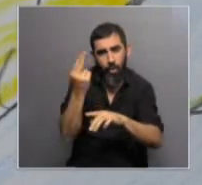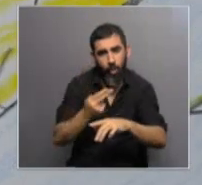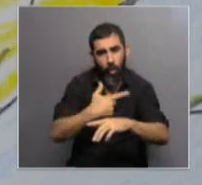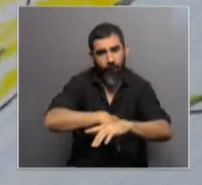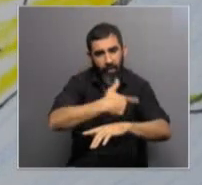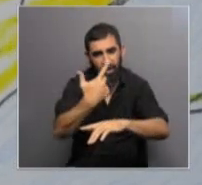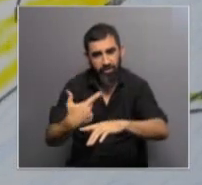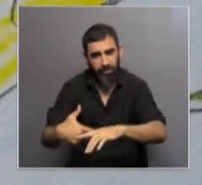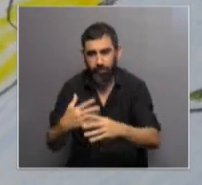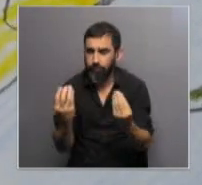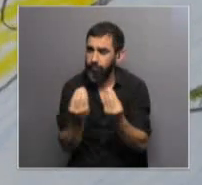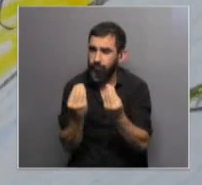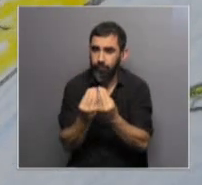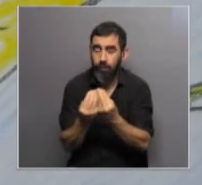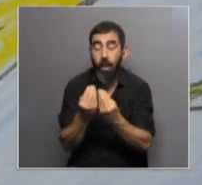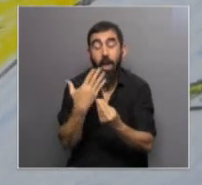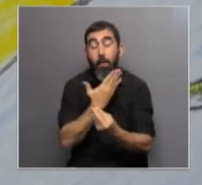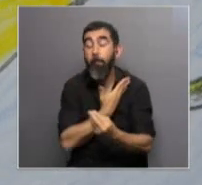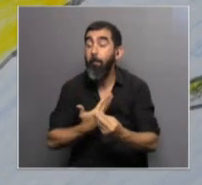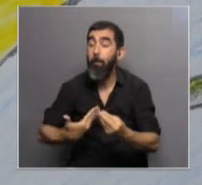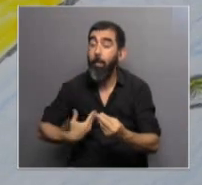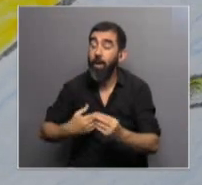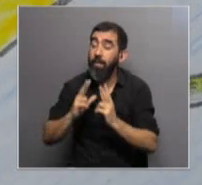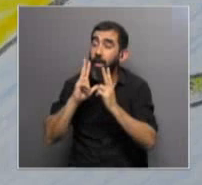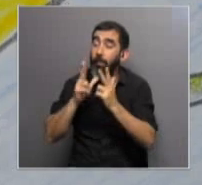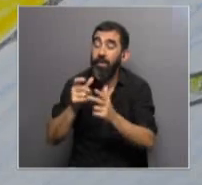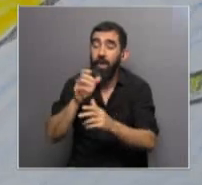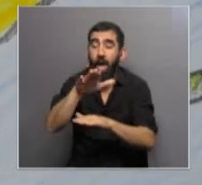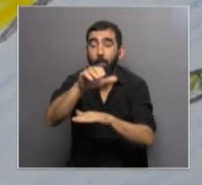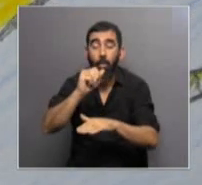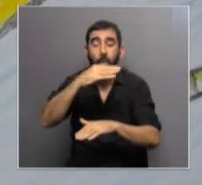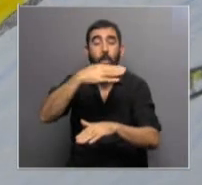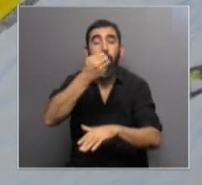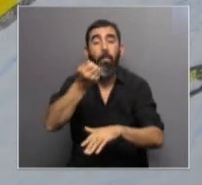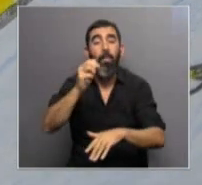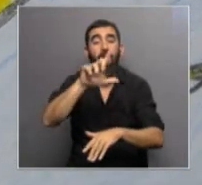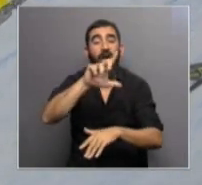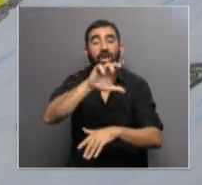y la maestra el primero me decía vallenatos por ejemplo por eso